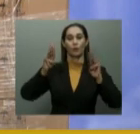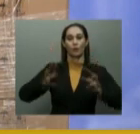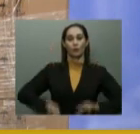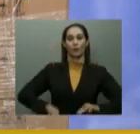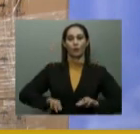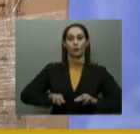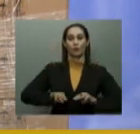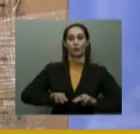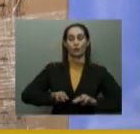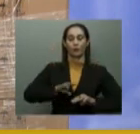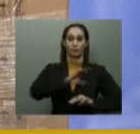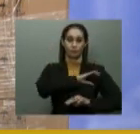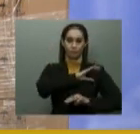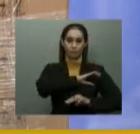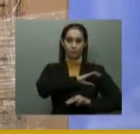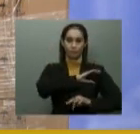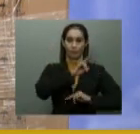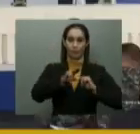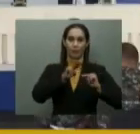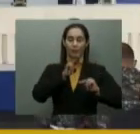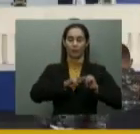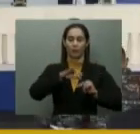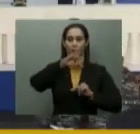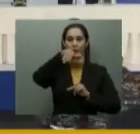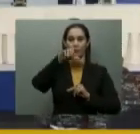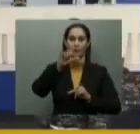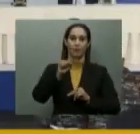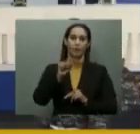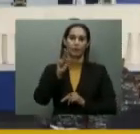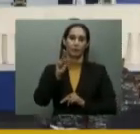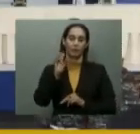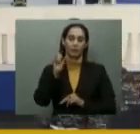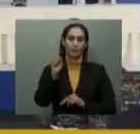abatir porque era un monstruo